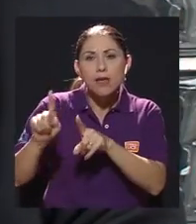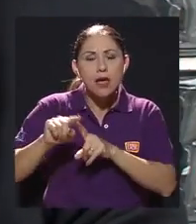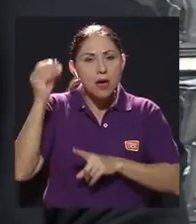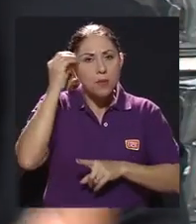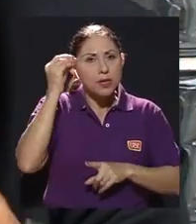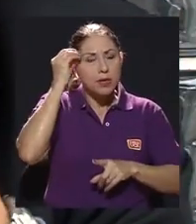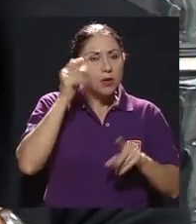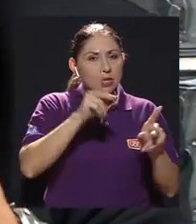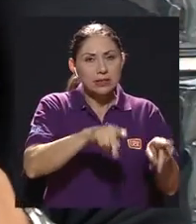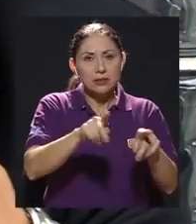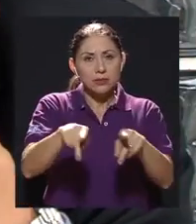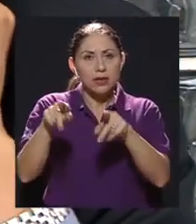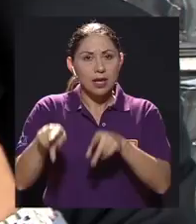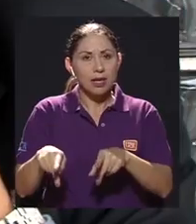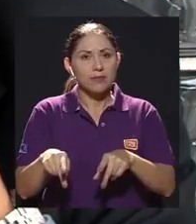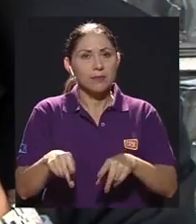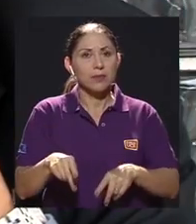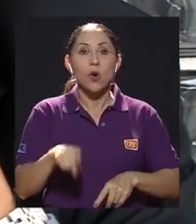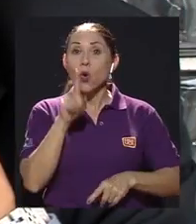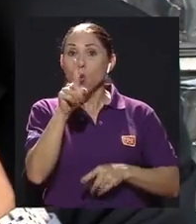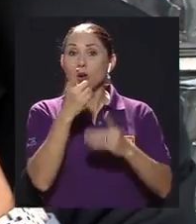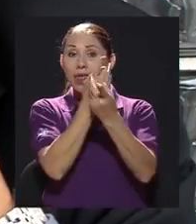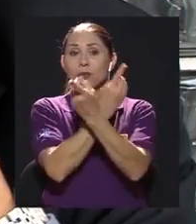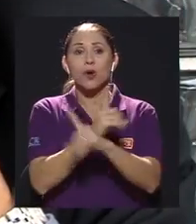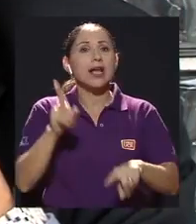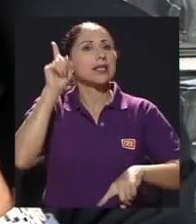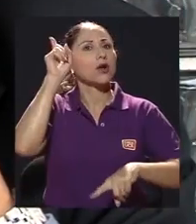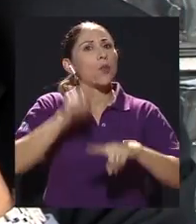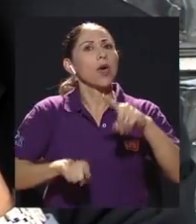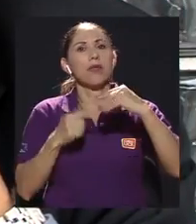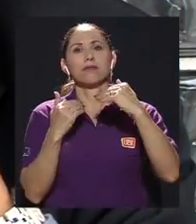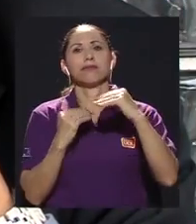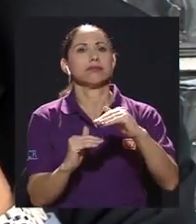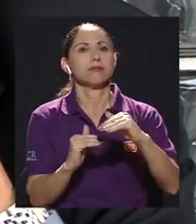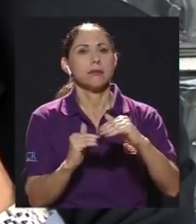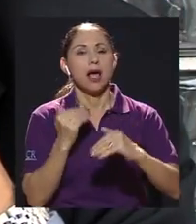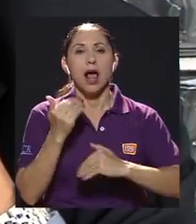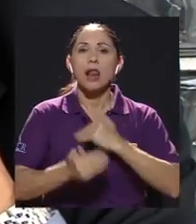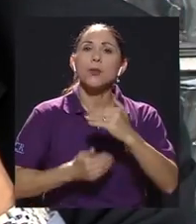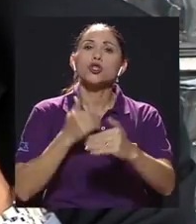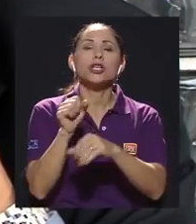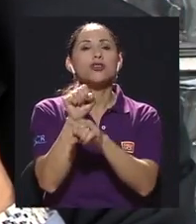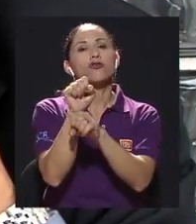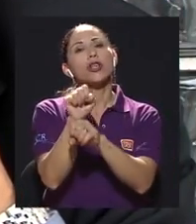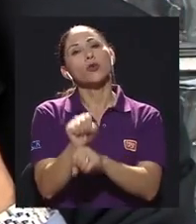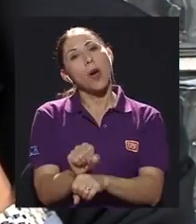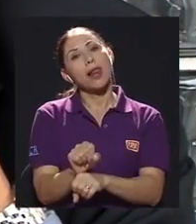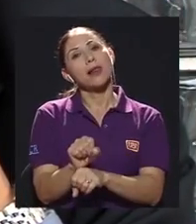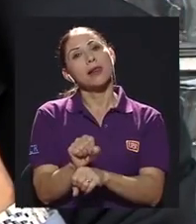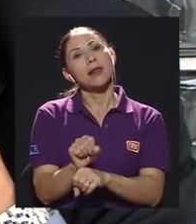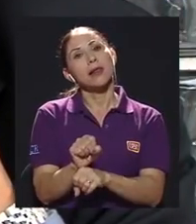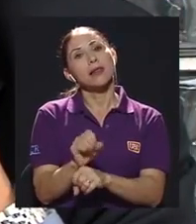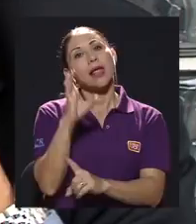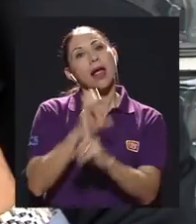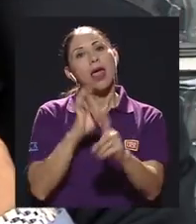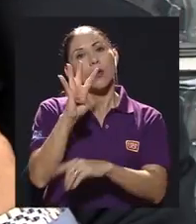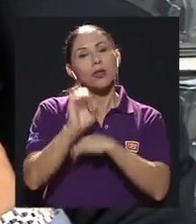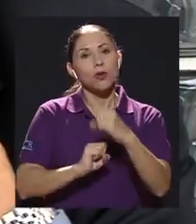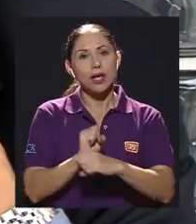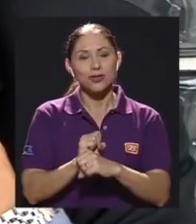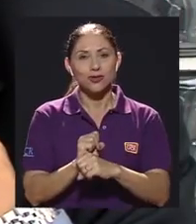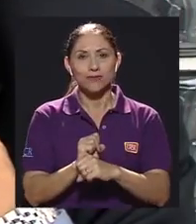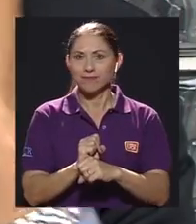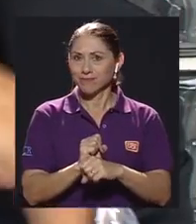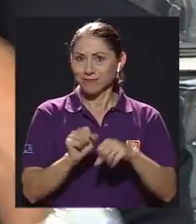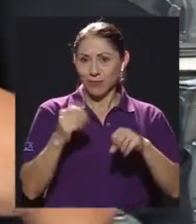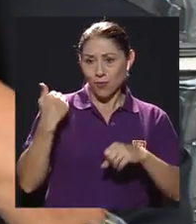ciudadanía. No puede ser, ¿verdad?, que una democracia se reduzca al proceso ritual de cada 4 años. Un